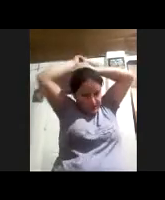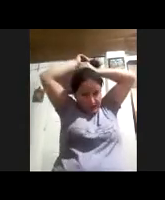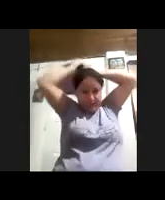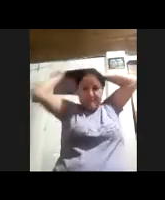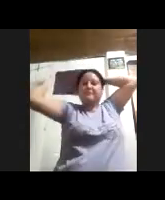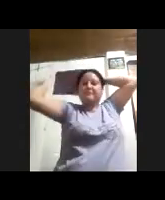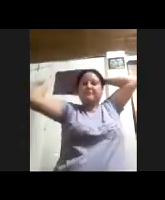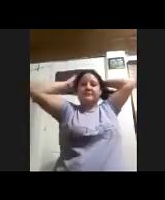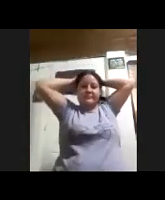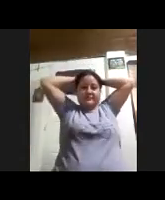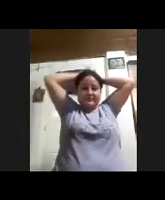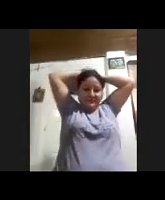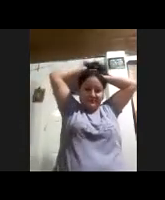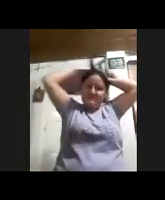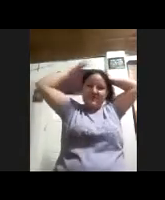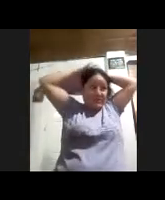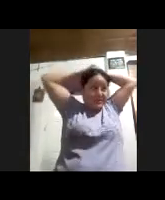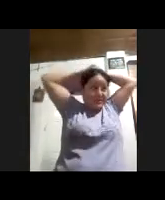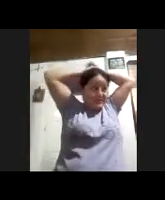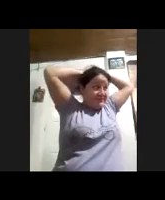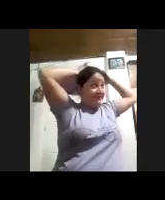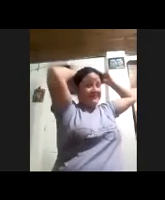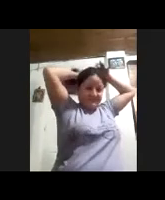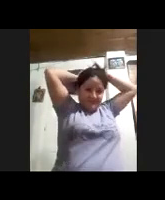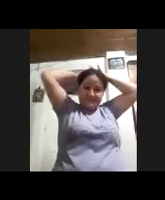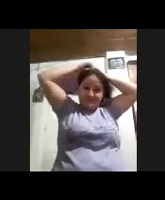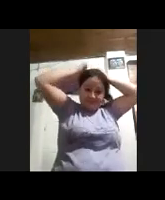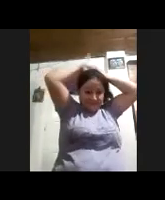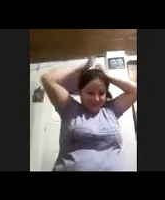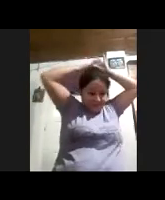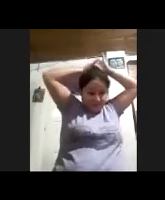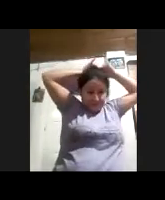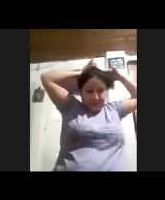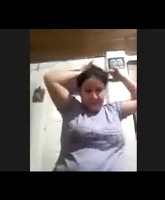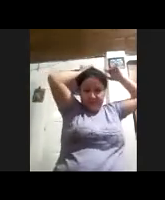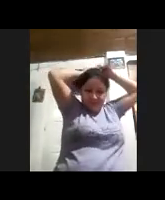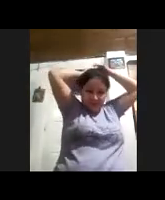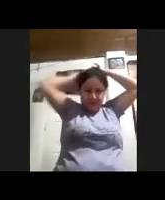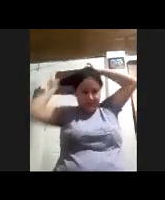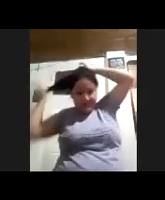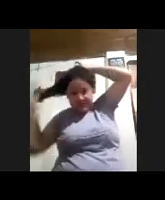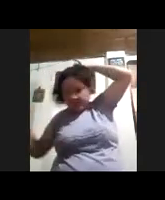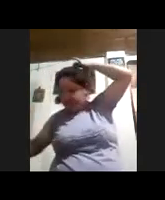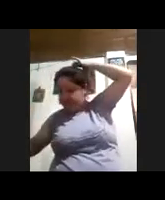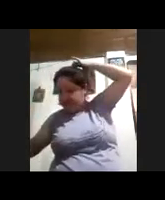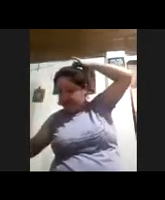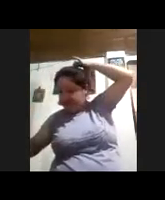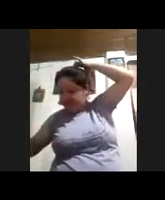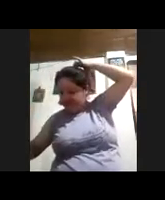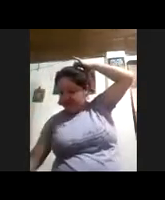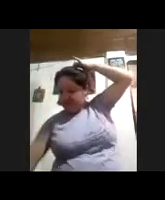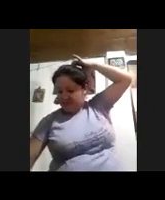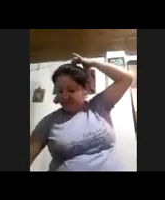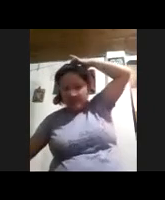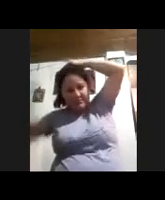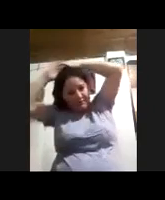Profe, yo leí el contenido, pero no vi la Pero clase no viste grabada, el de video. pronto es lo mismo. Está bien, es el mismo material, no hay ningún